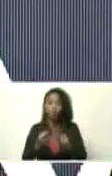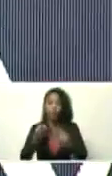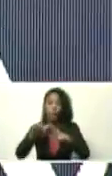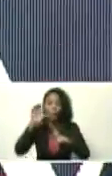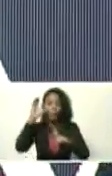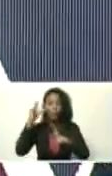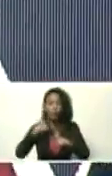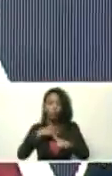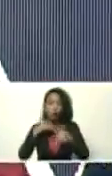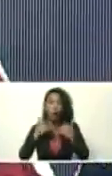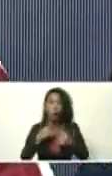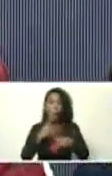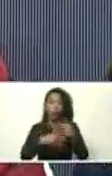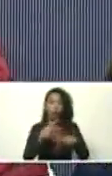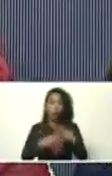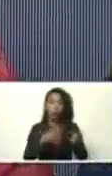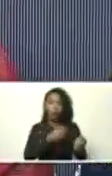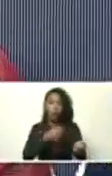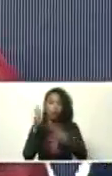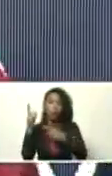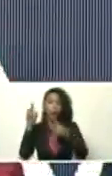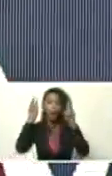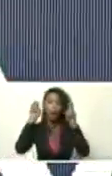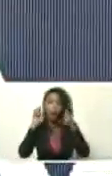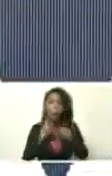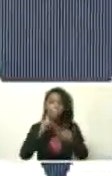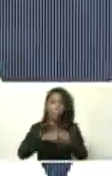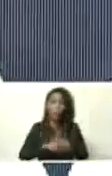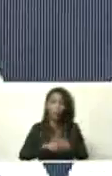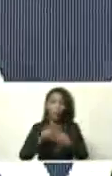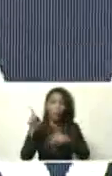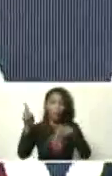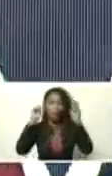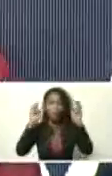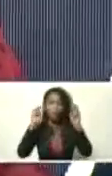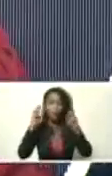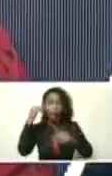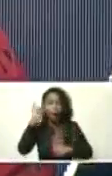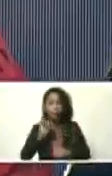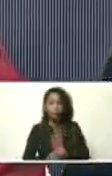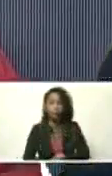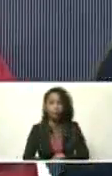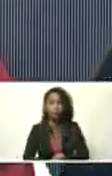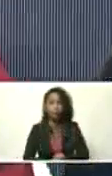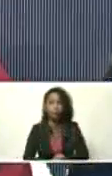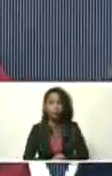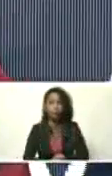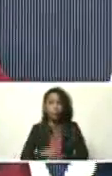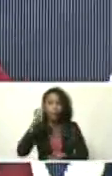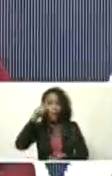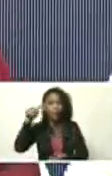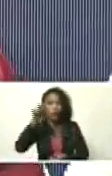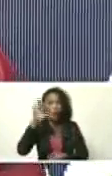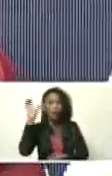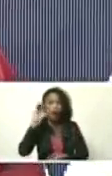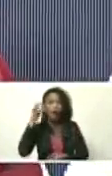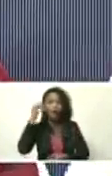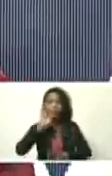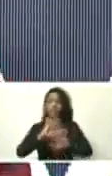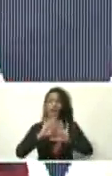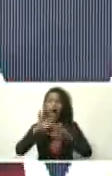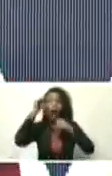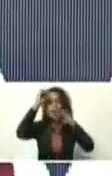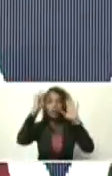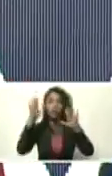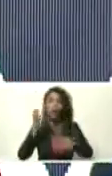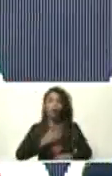bueno, nosotros con el proceso que llevamos hay un nuevo registro, y en este marco, fíjese, presidente, en la ciudad de Caracas ya hemos atendido entre la